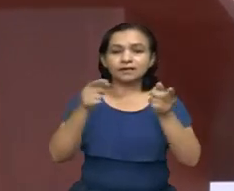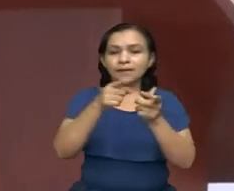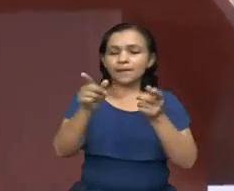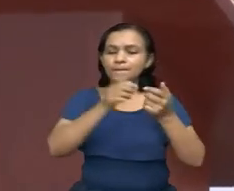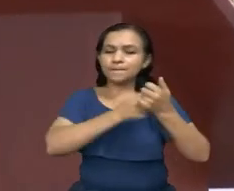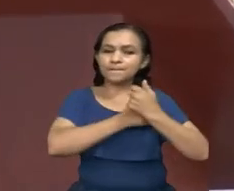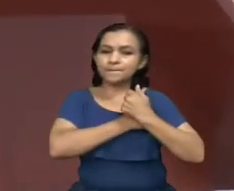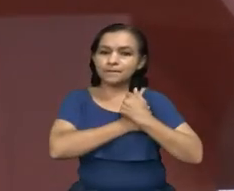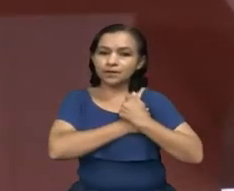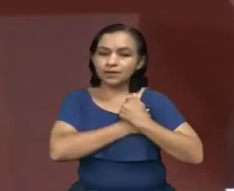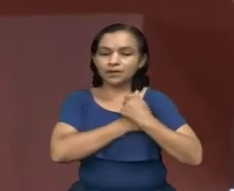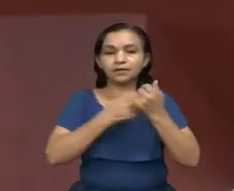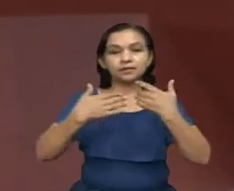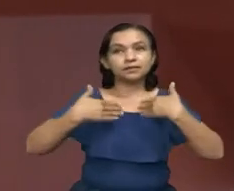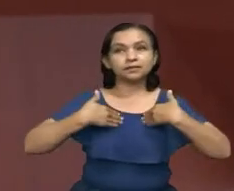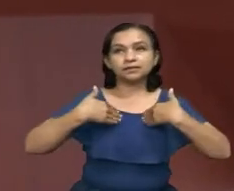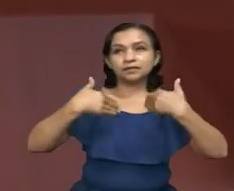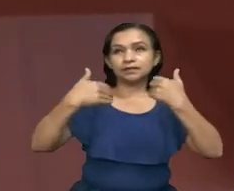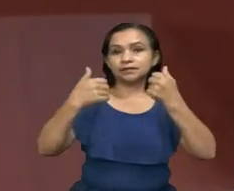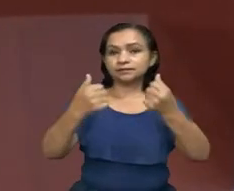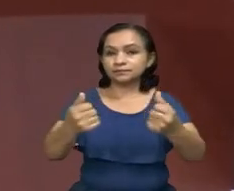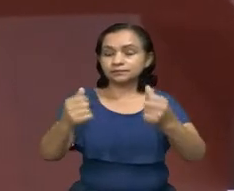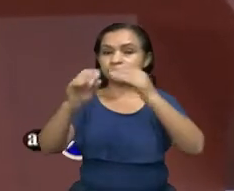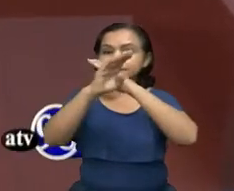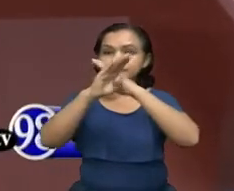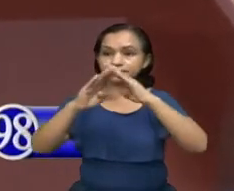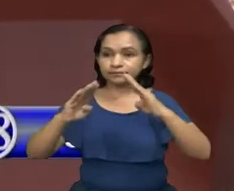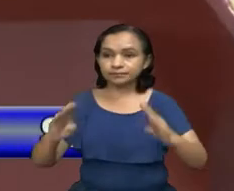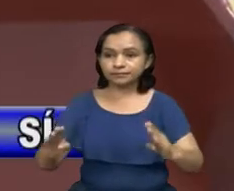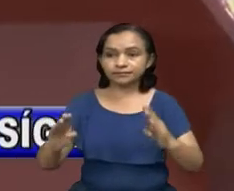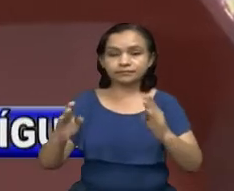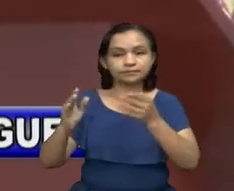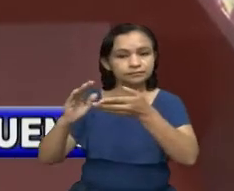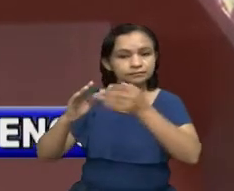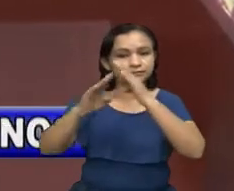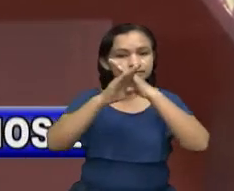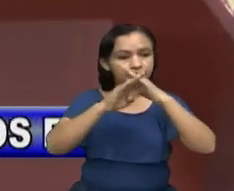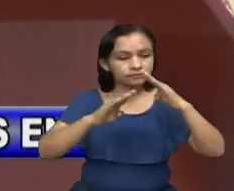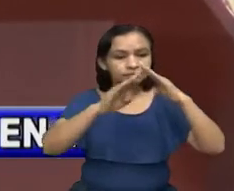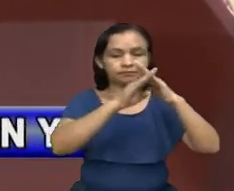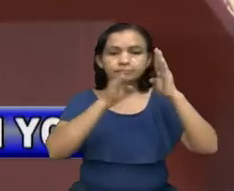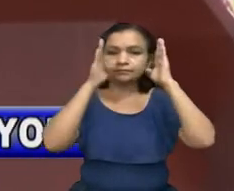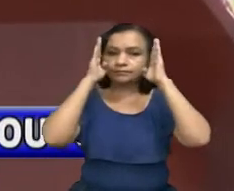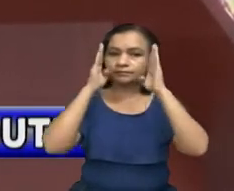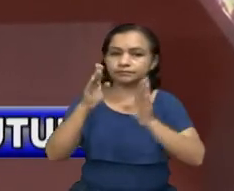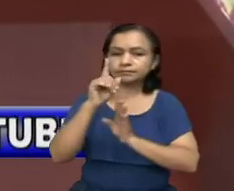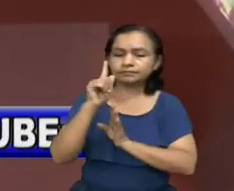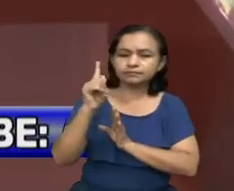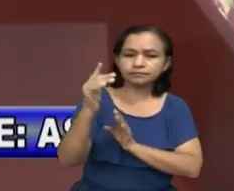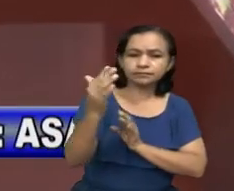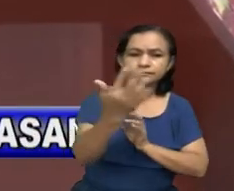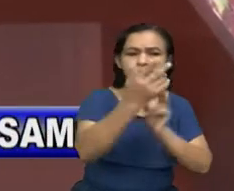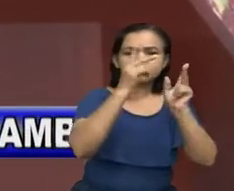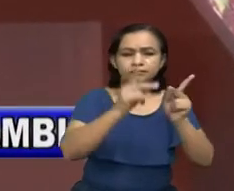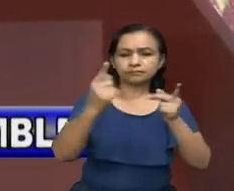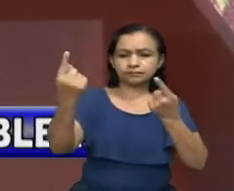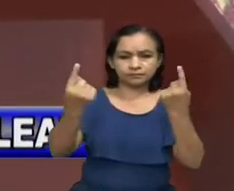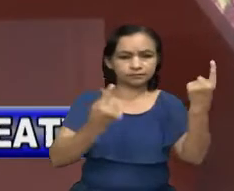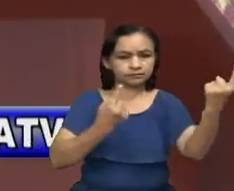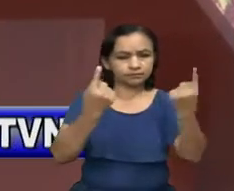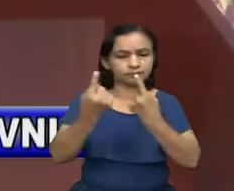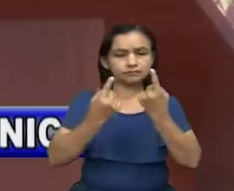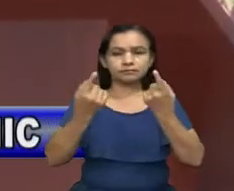amor, había salud, había paz, había armonía y se atendía a todos los que llegaban